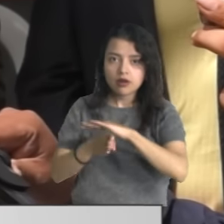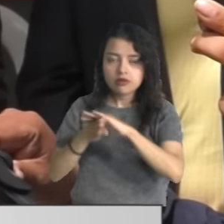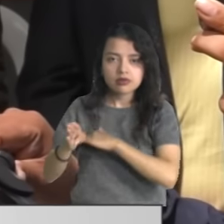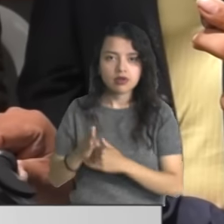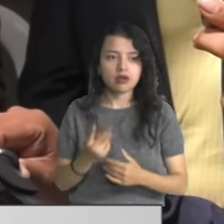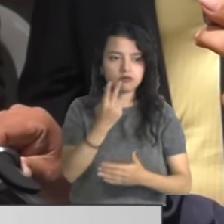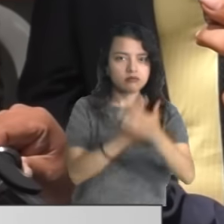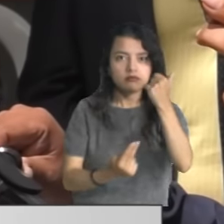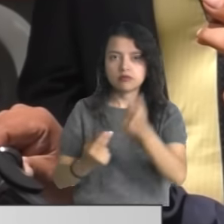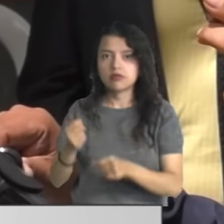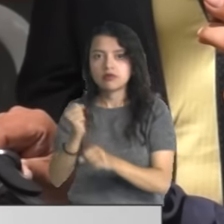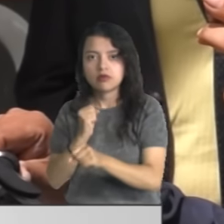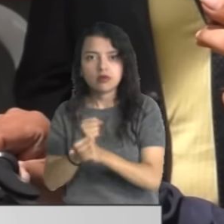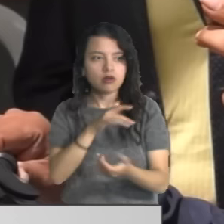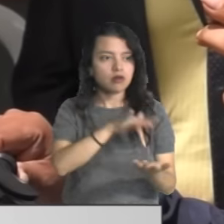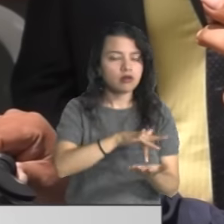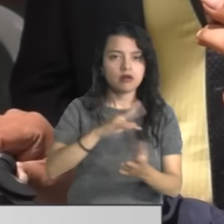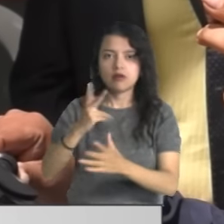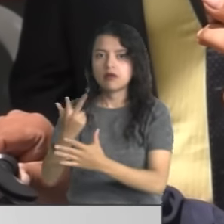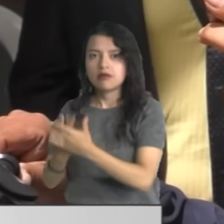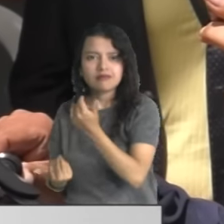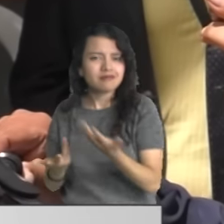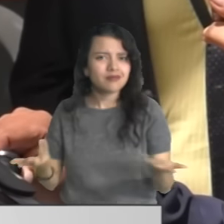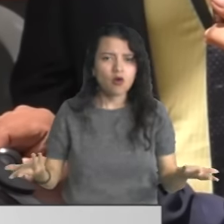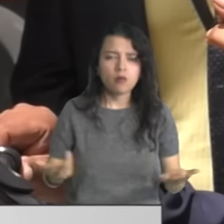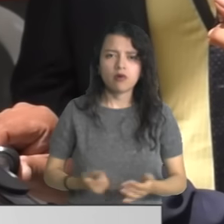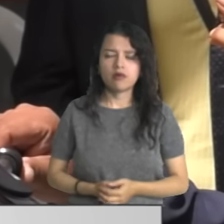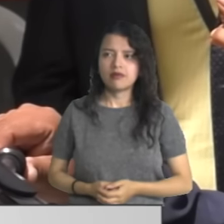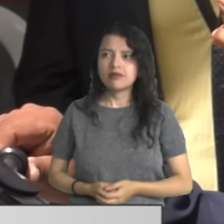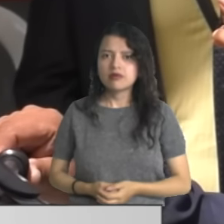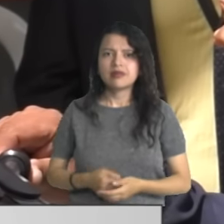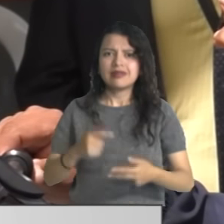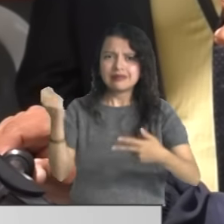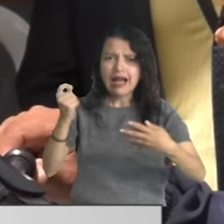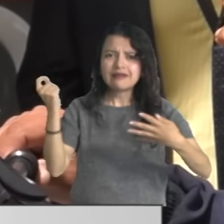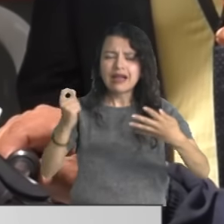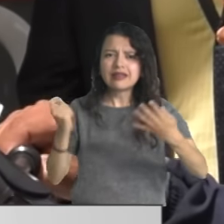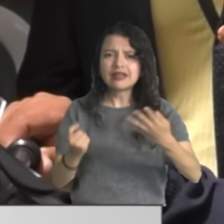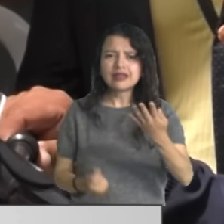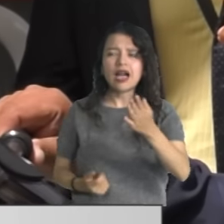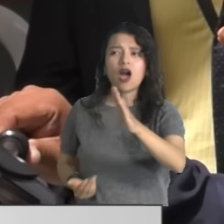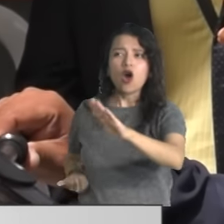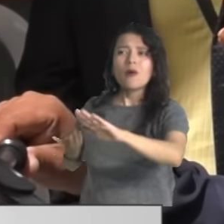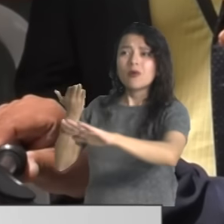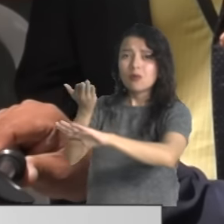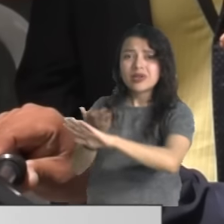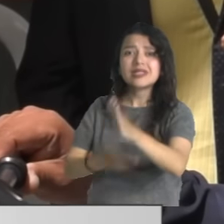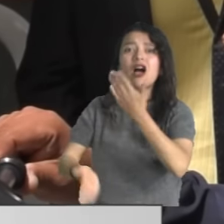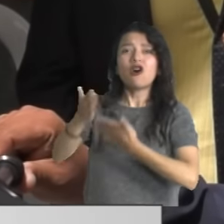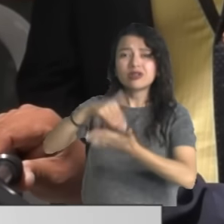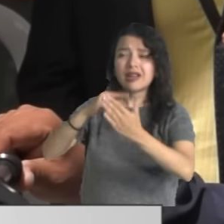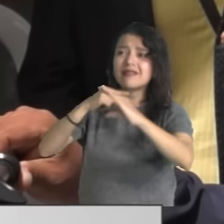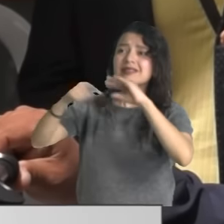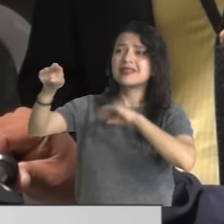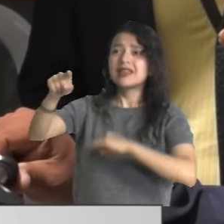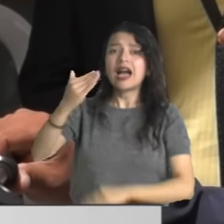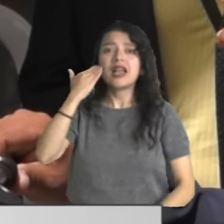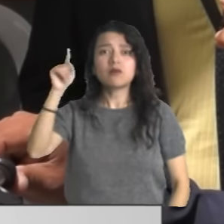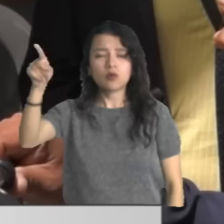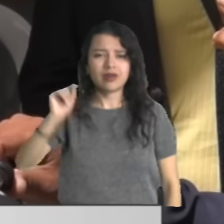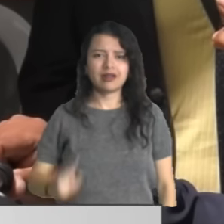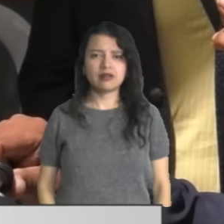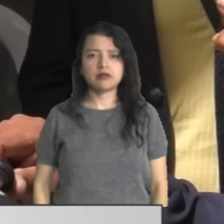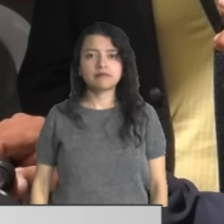trabajo. Esas propuestas se las vamos a hacer llegar a la señora ministra y esperamos una respuesta de